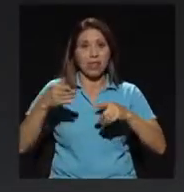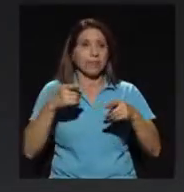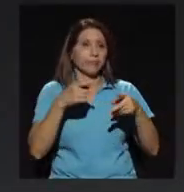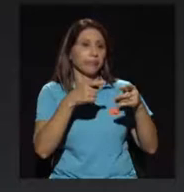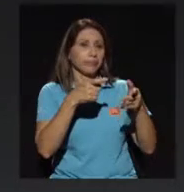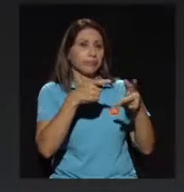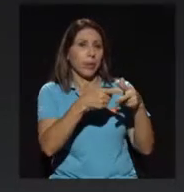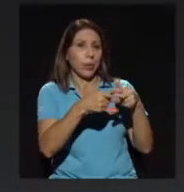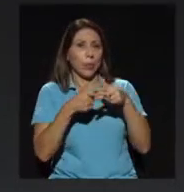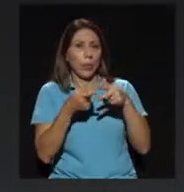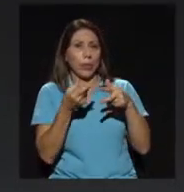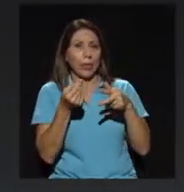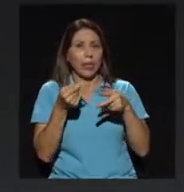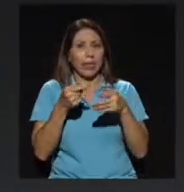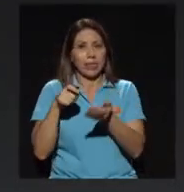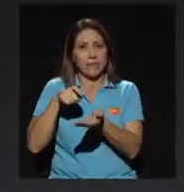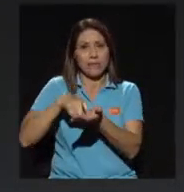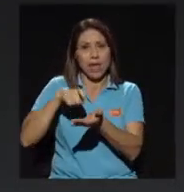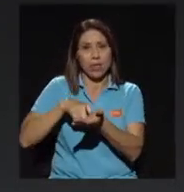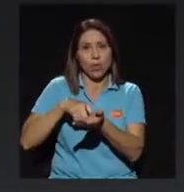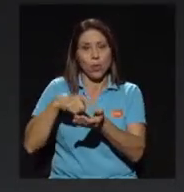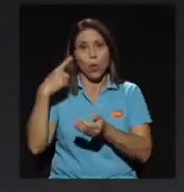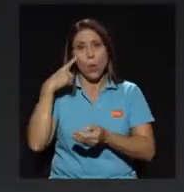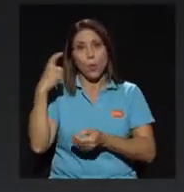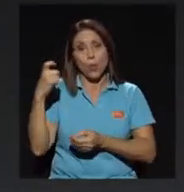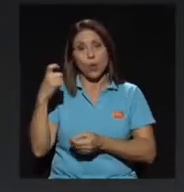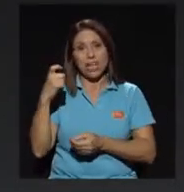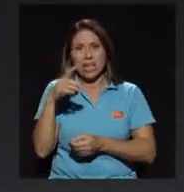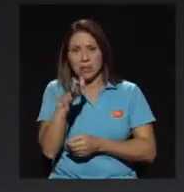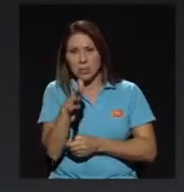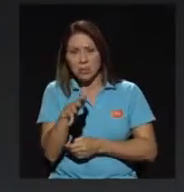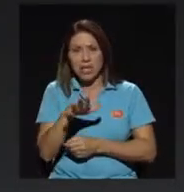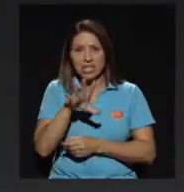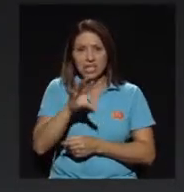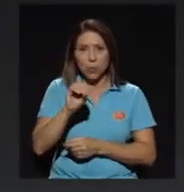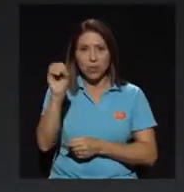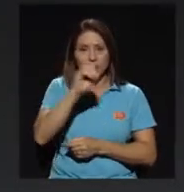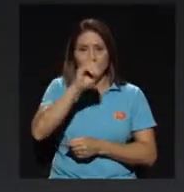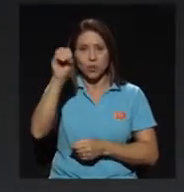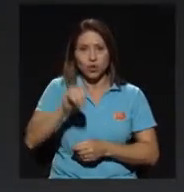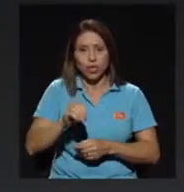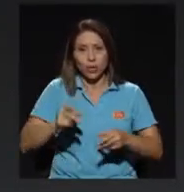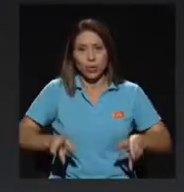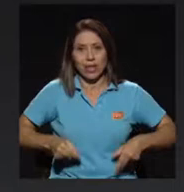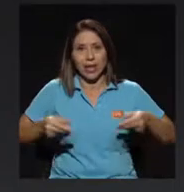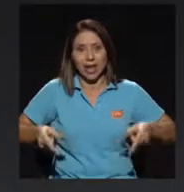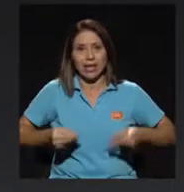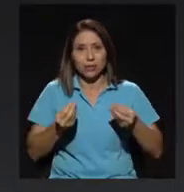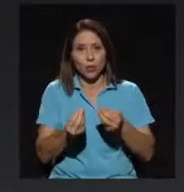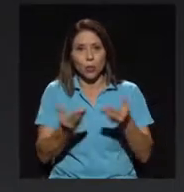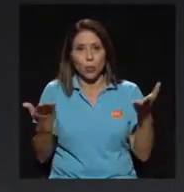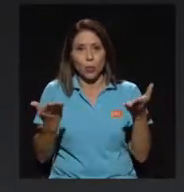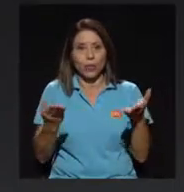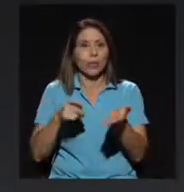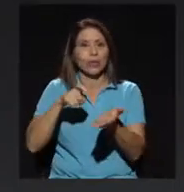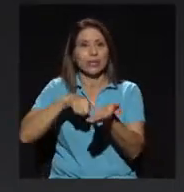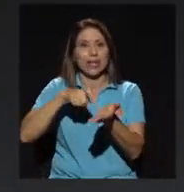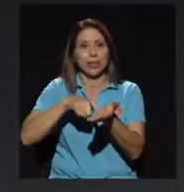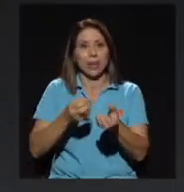porque ya cerca del 50% del gasto del Estado es deuda